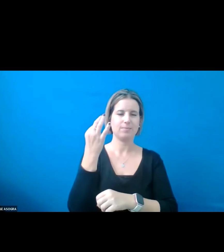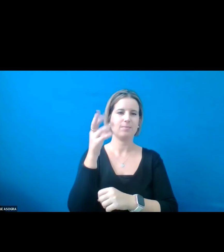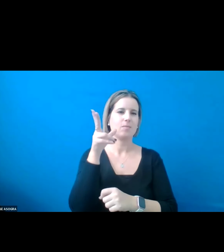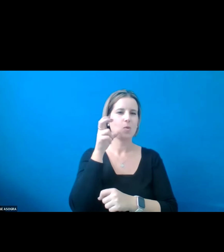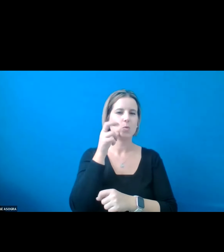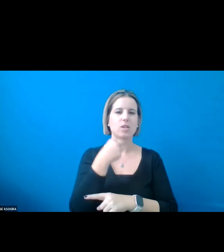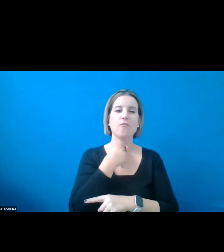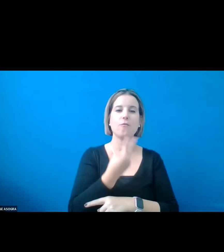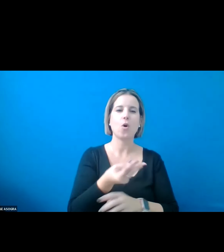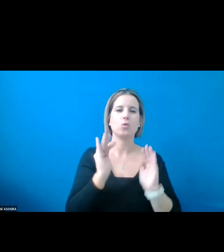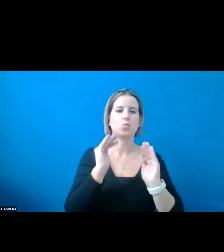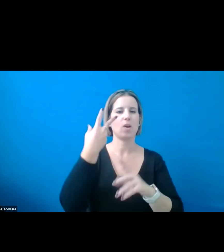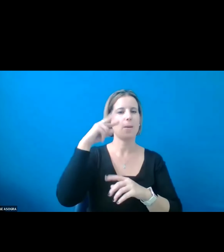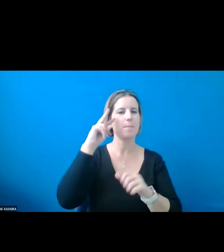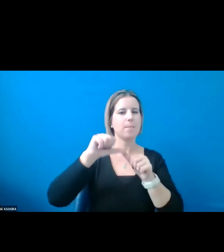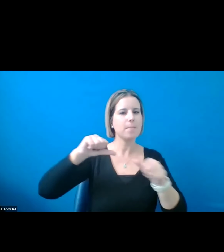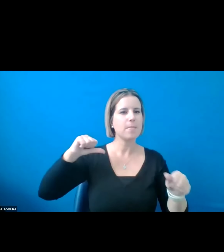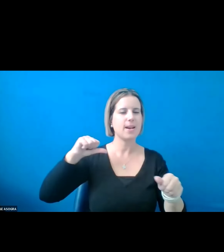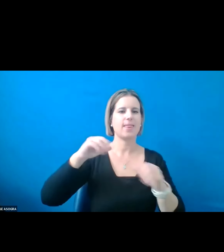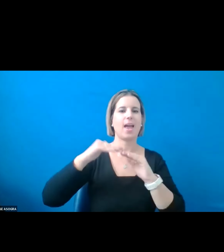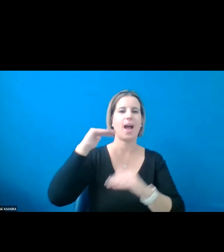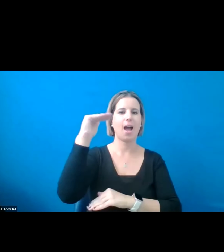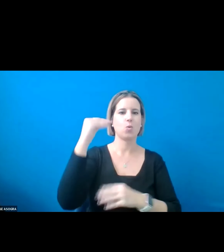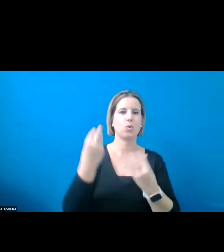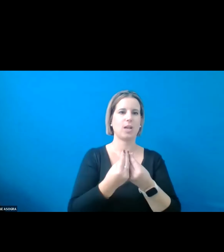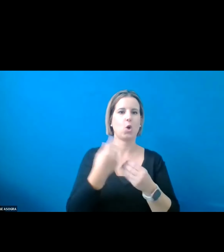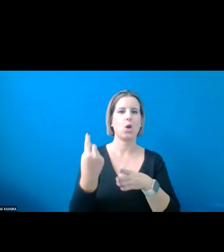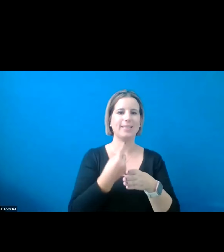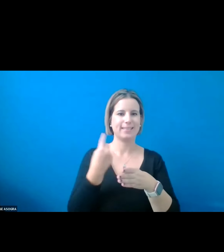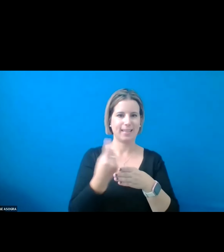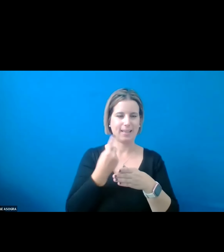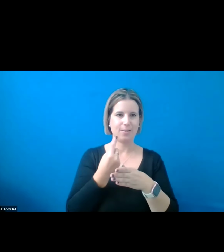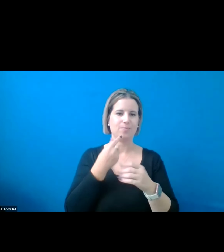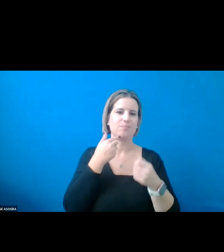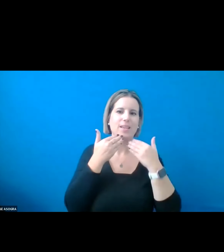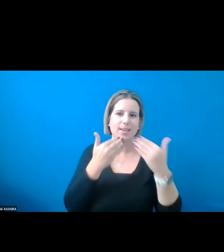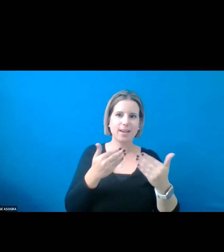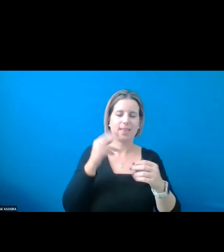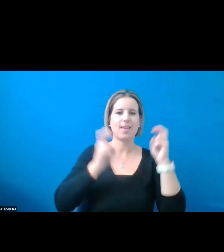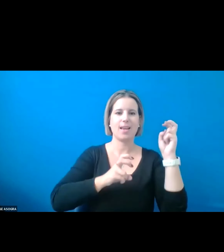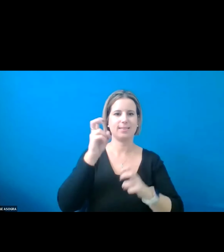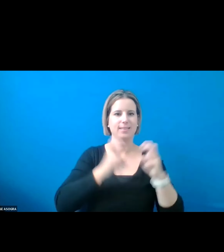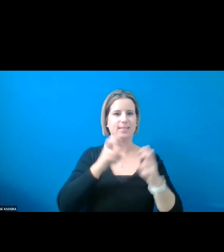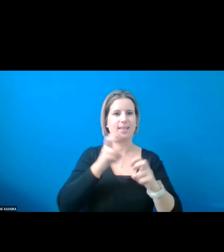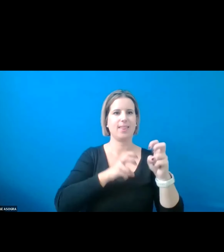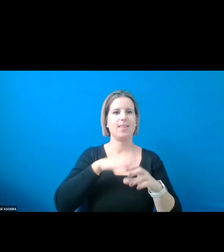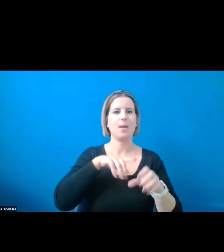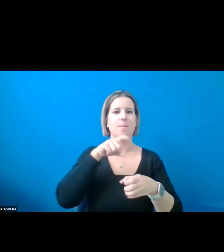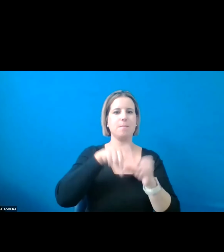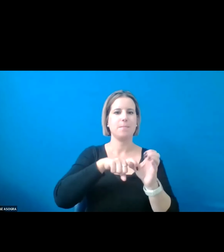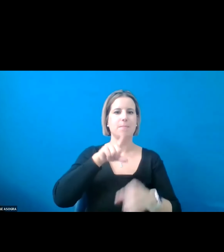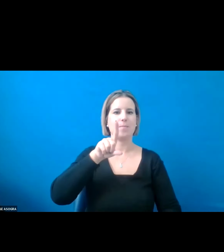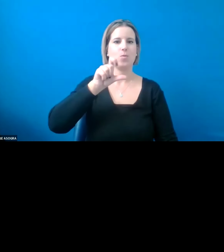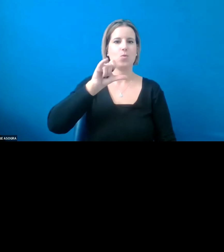y la experiencia de una persona adulta con TEA. Agradecemos la asistencia y participación en estas jornadas a Luis